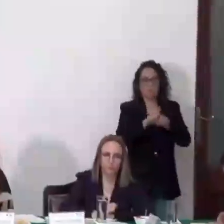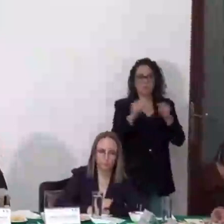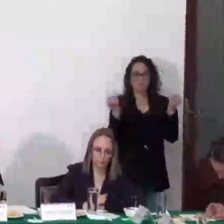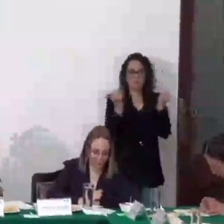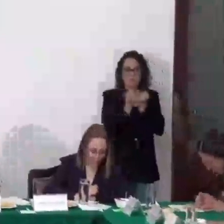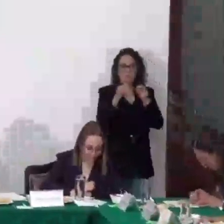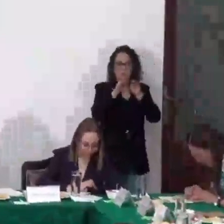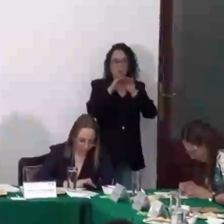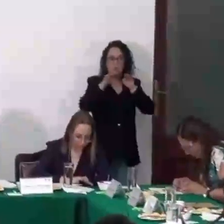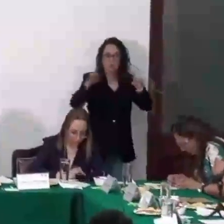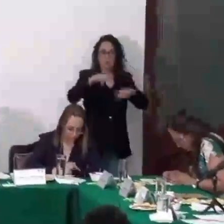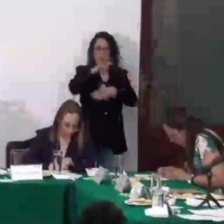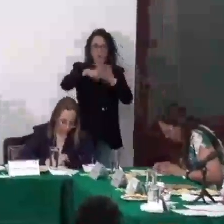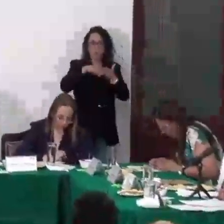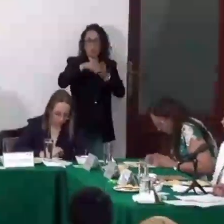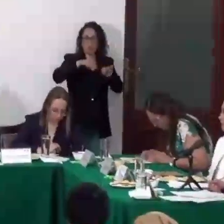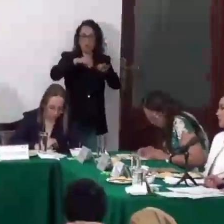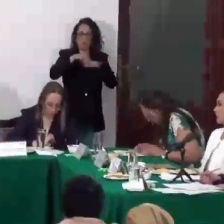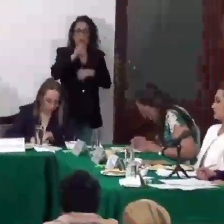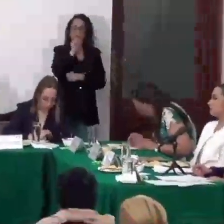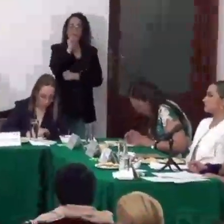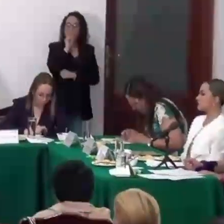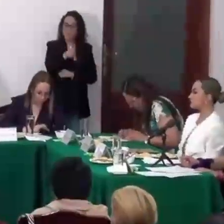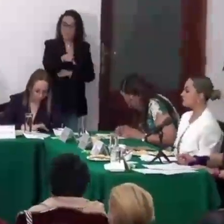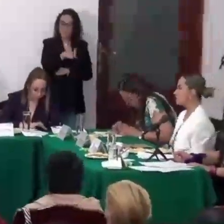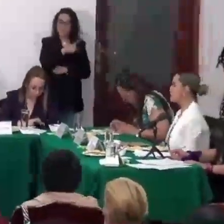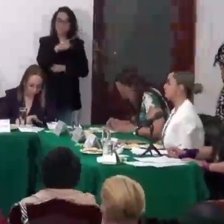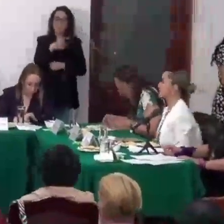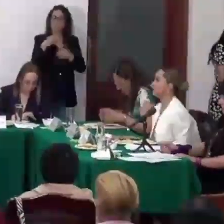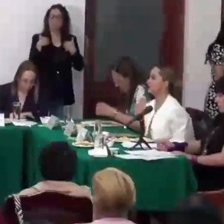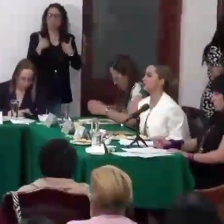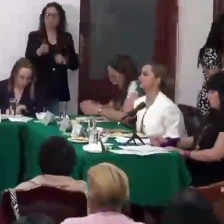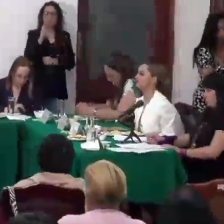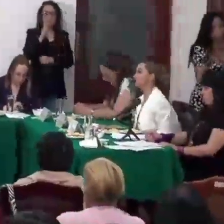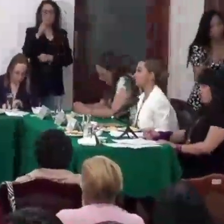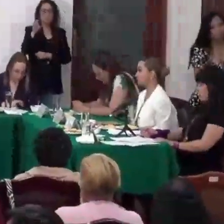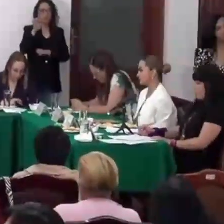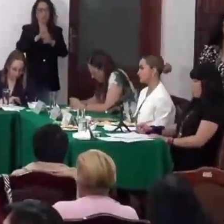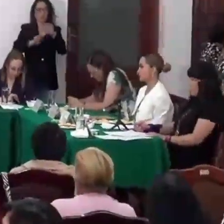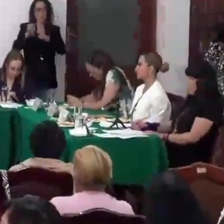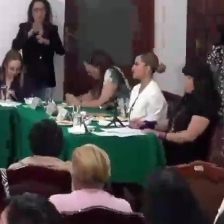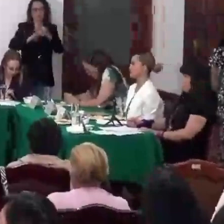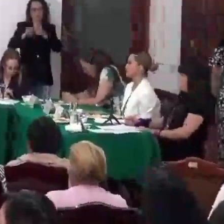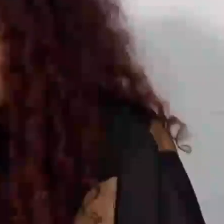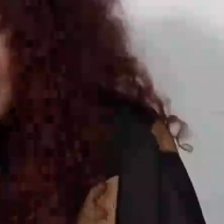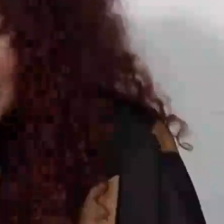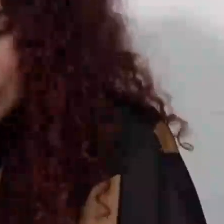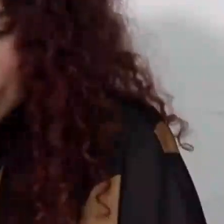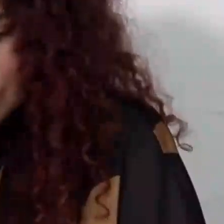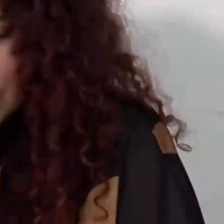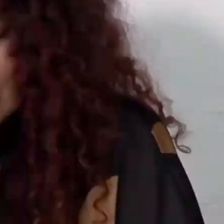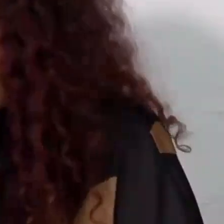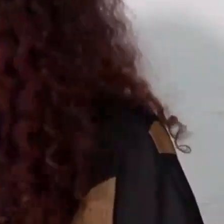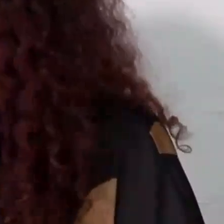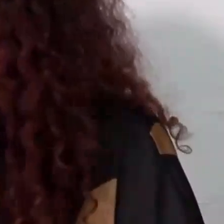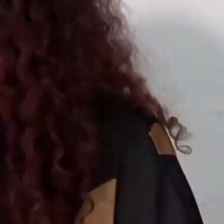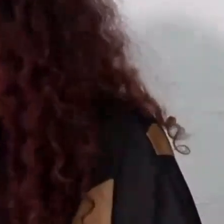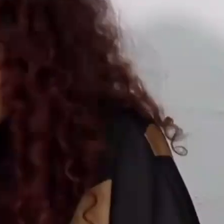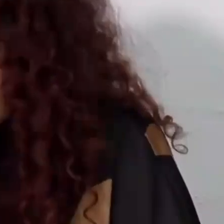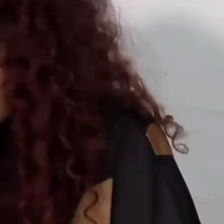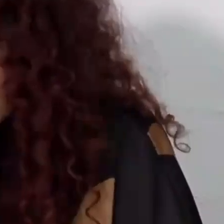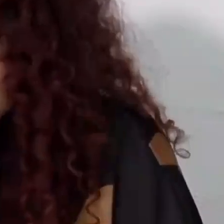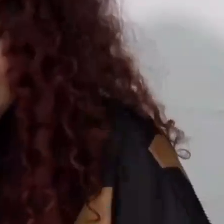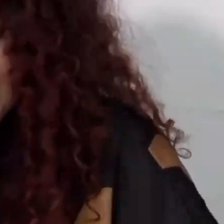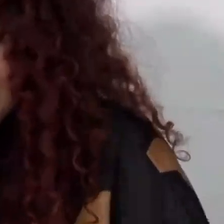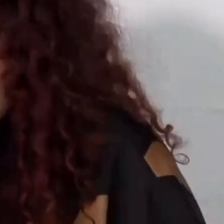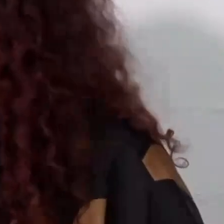reflexión y análisis sobre la situación laboral actual de las mujeres capitalinas y los rezagos que aún existen. La diputada Alicia Medina